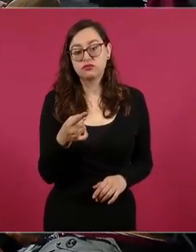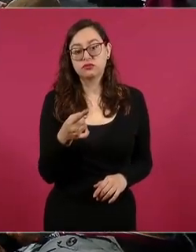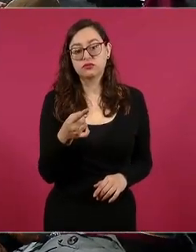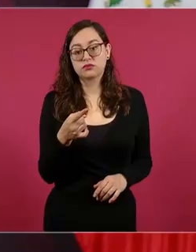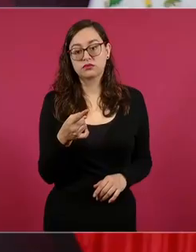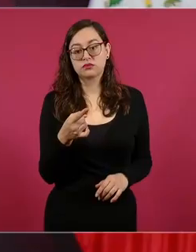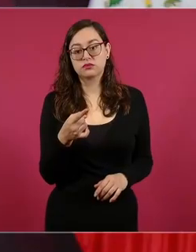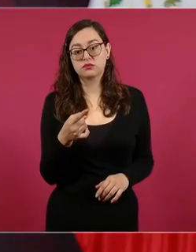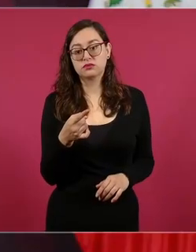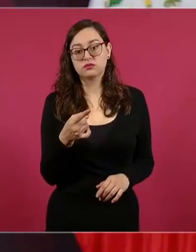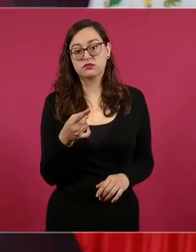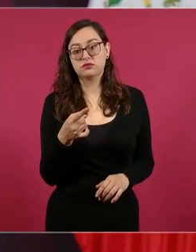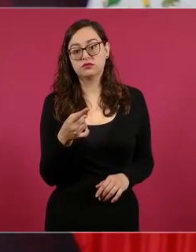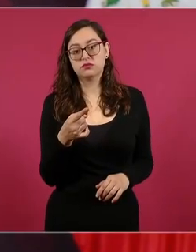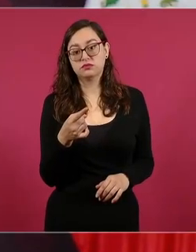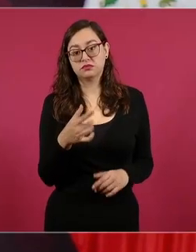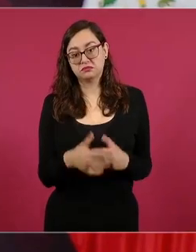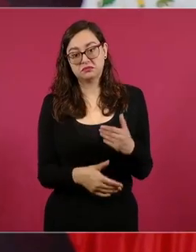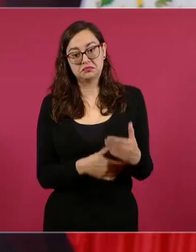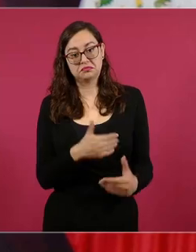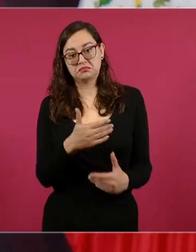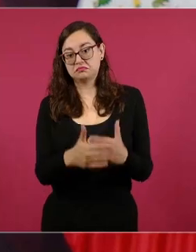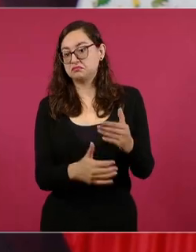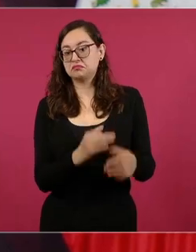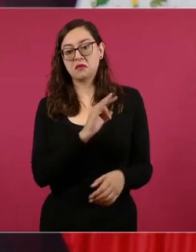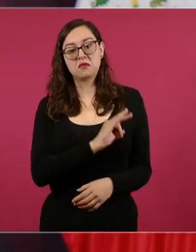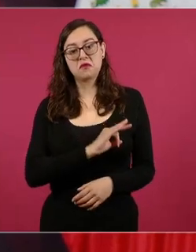es de que van a ser muy infelices.